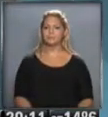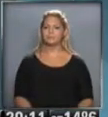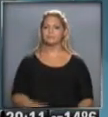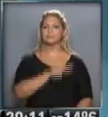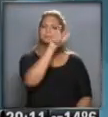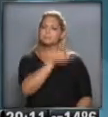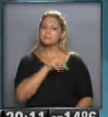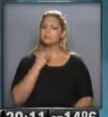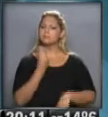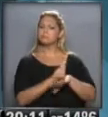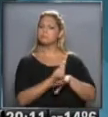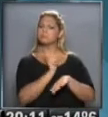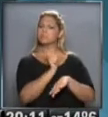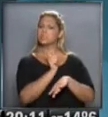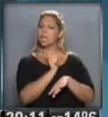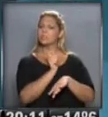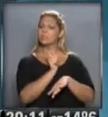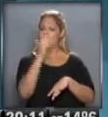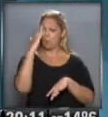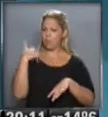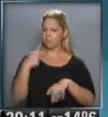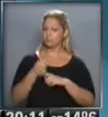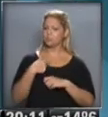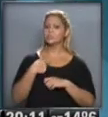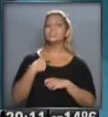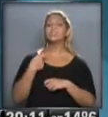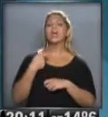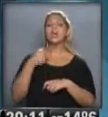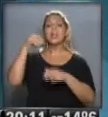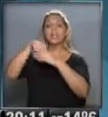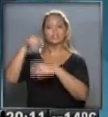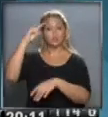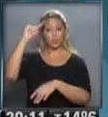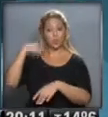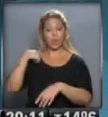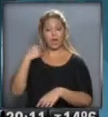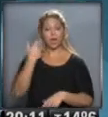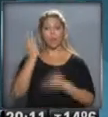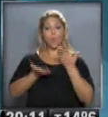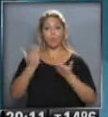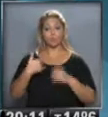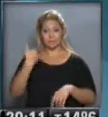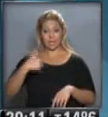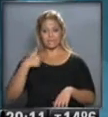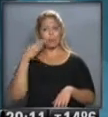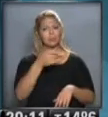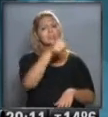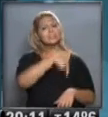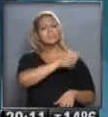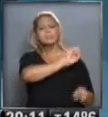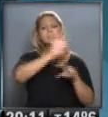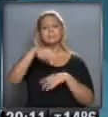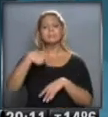Un represor en Uruguay. La justicia argentina solicitó a ese país la extradición del coronel retirado Alberto